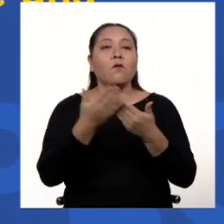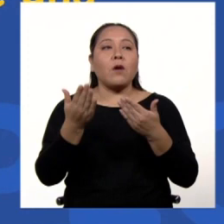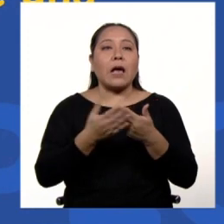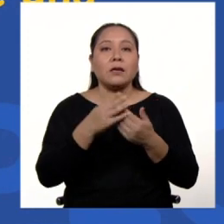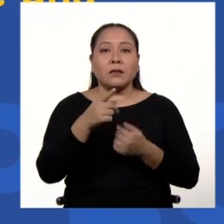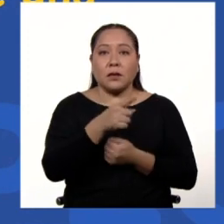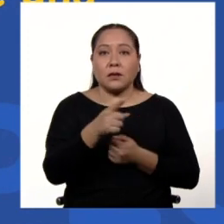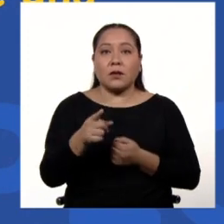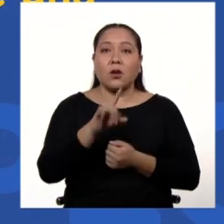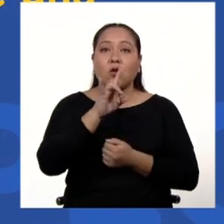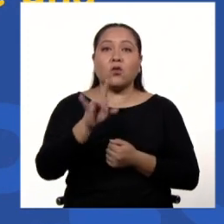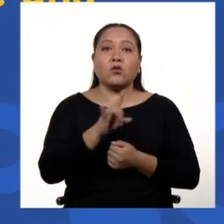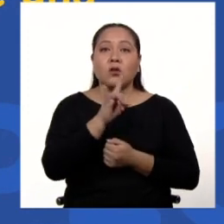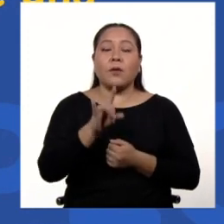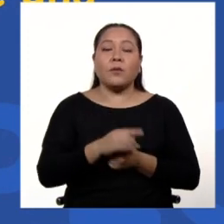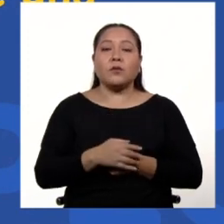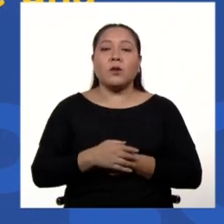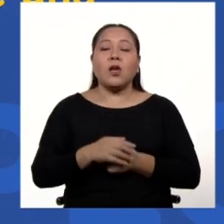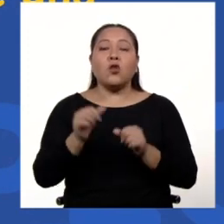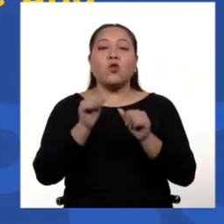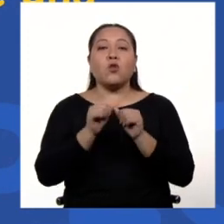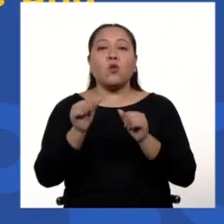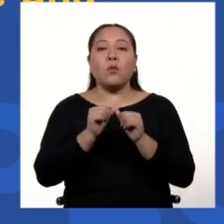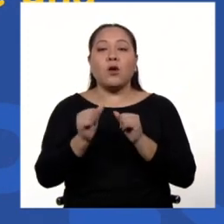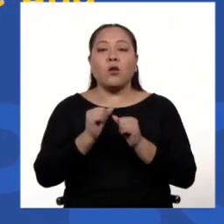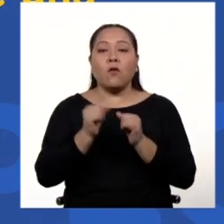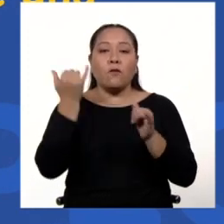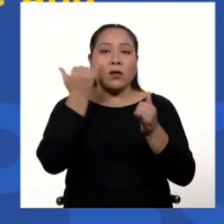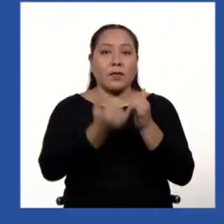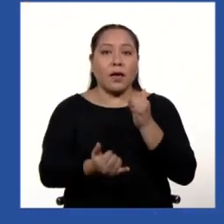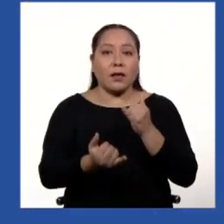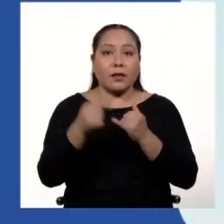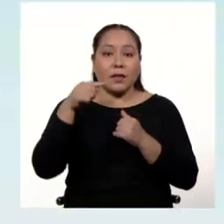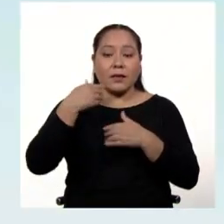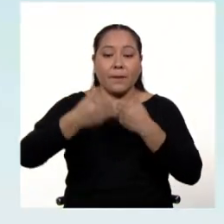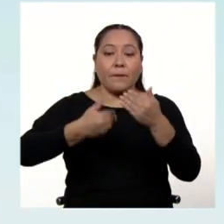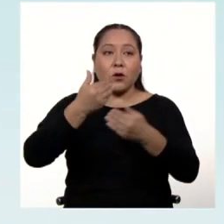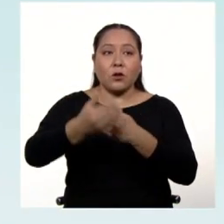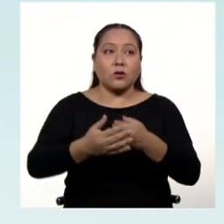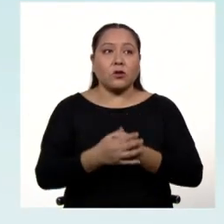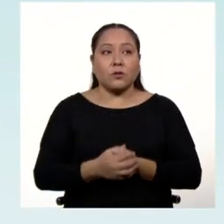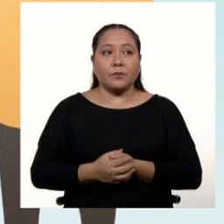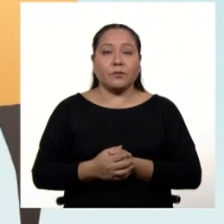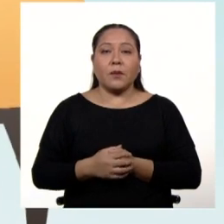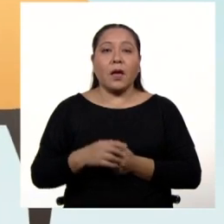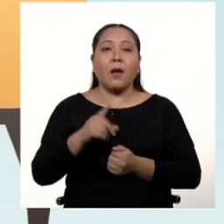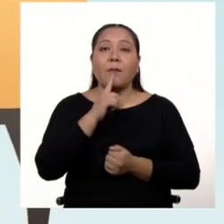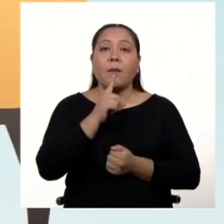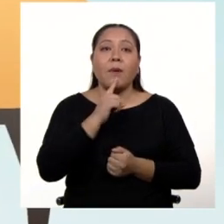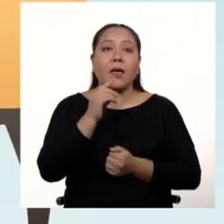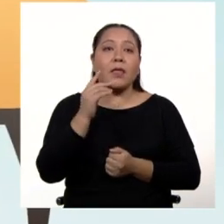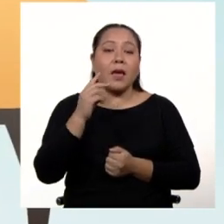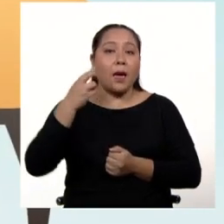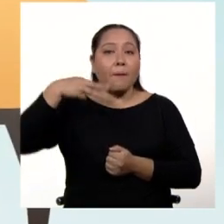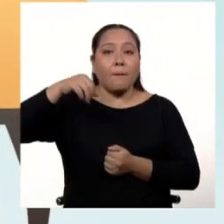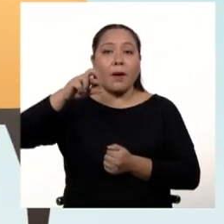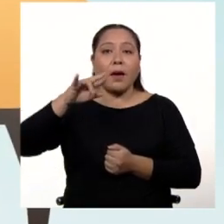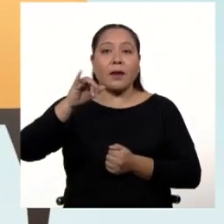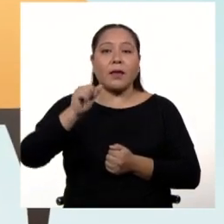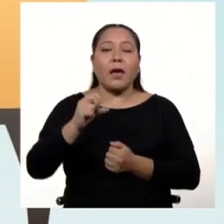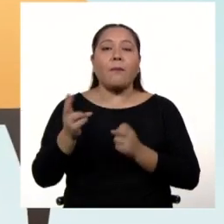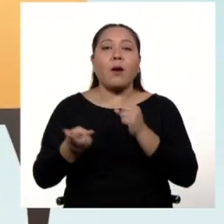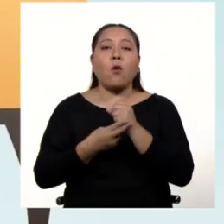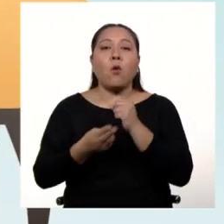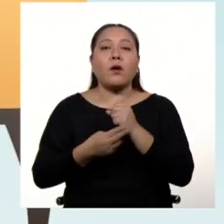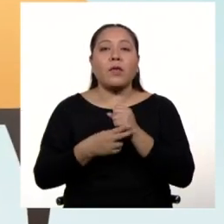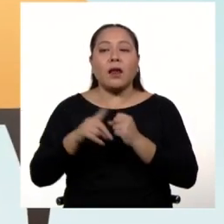el que usemos el término enésimo de la progresión geométrica. El papá de María decide ahorrar 10